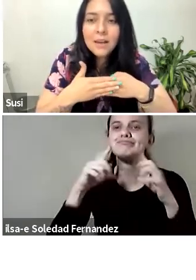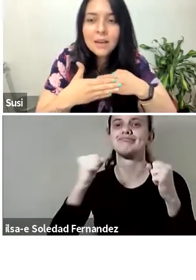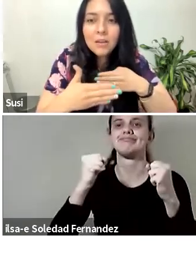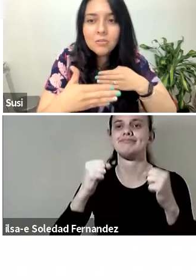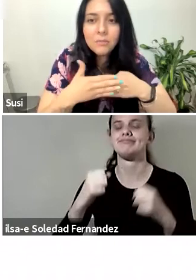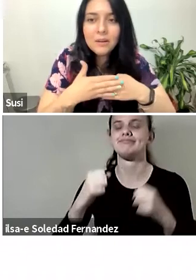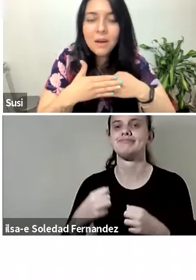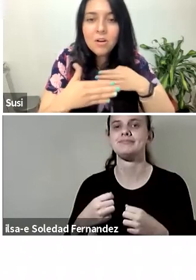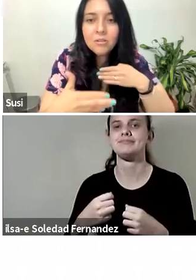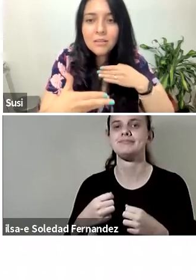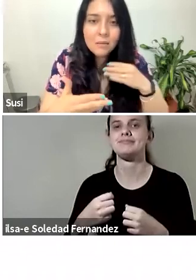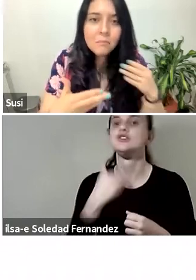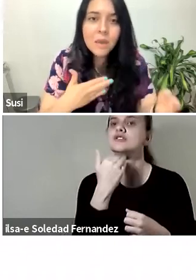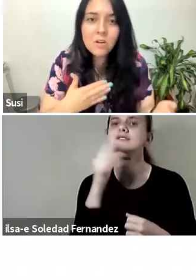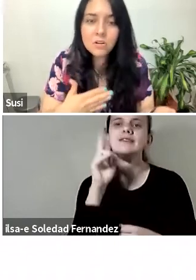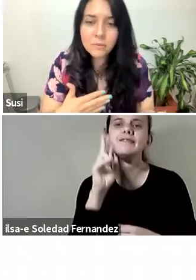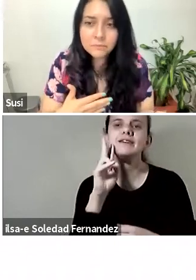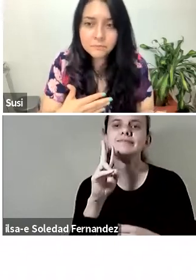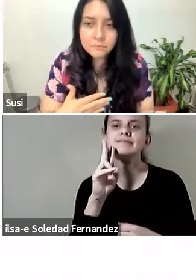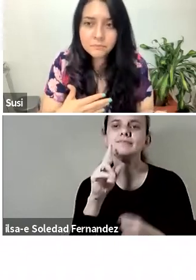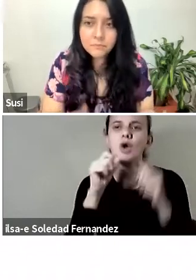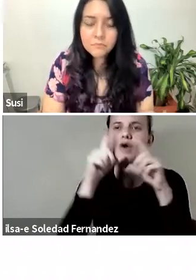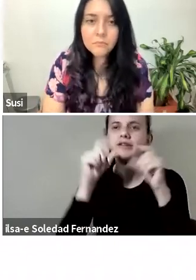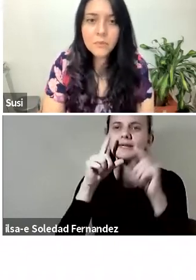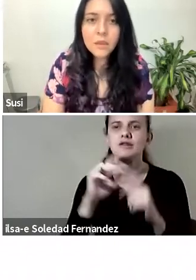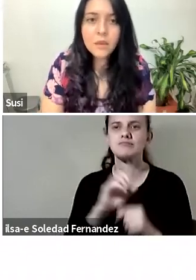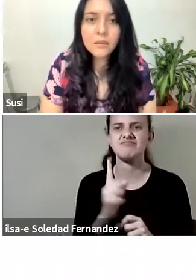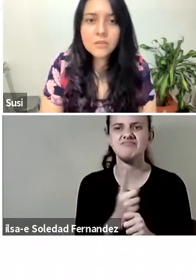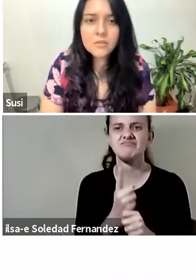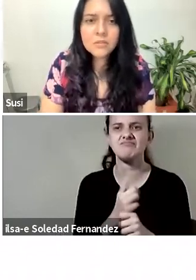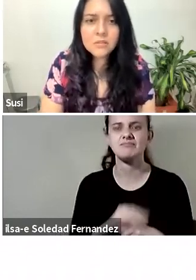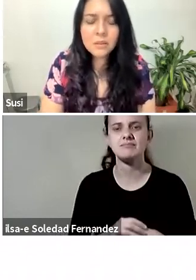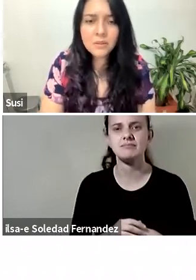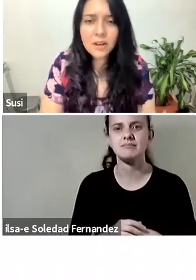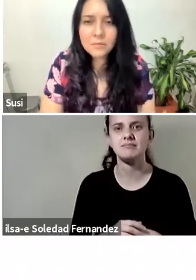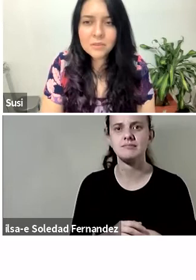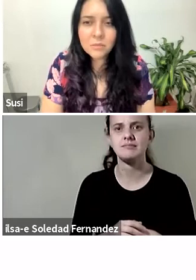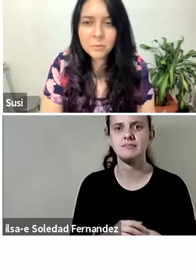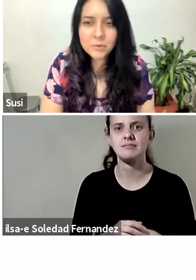más alejado, o sea, mientras más contraste, mejor se ve. En este caso, no sé si se